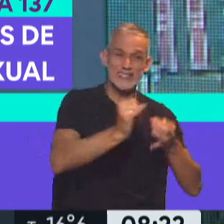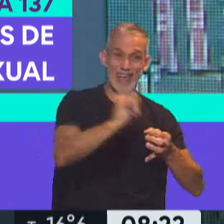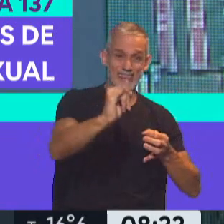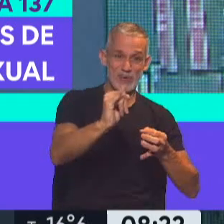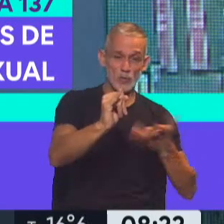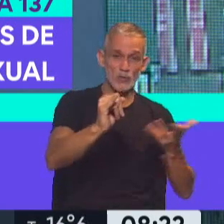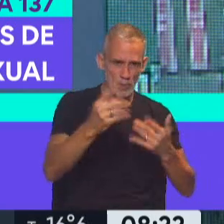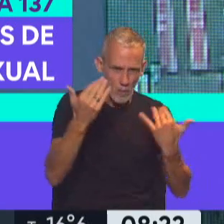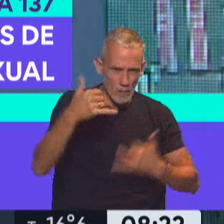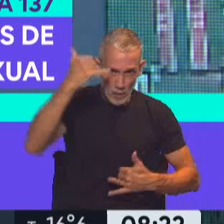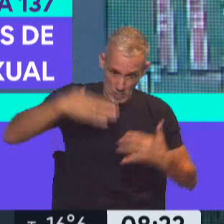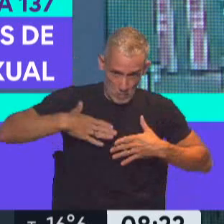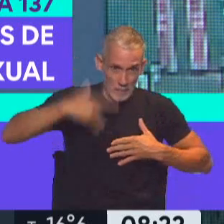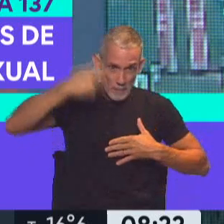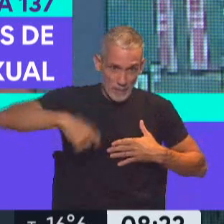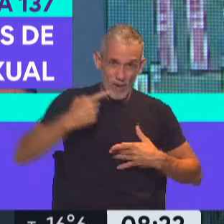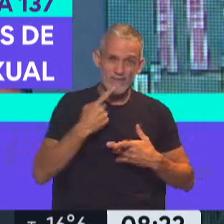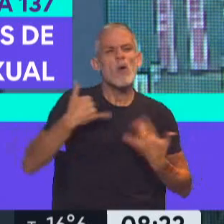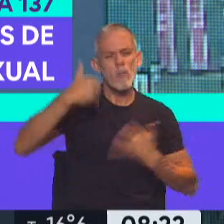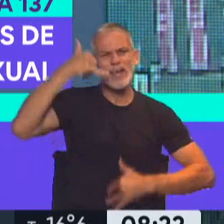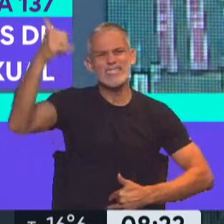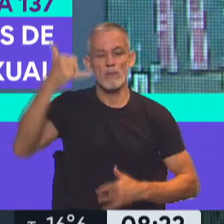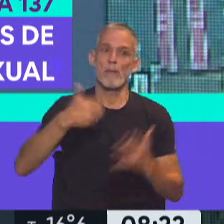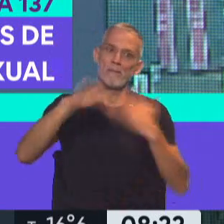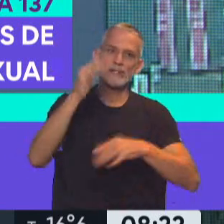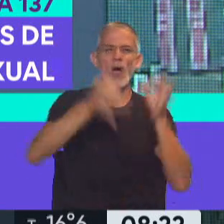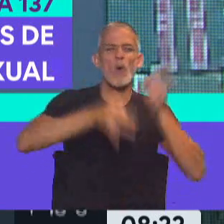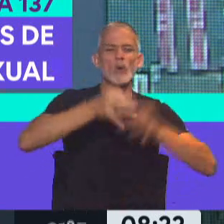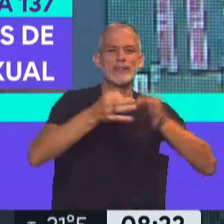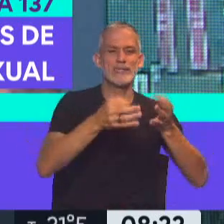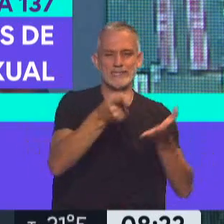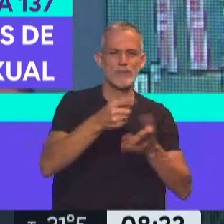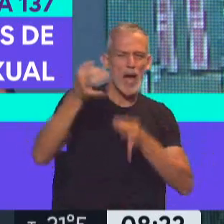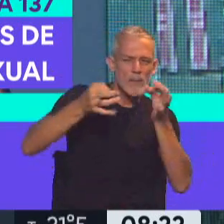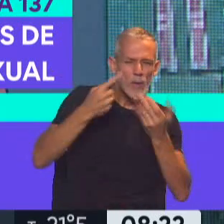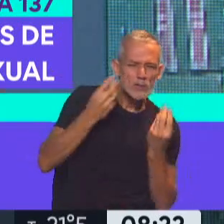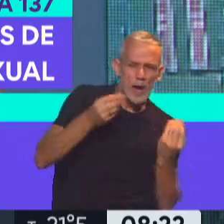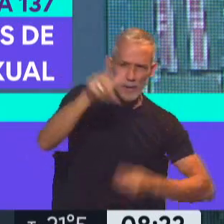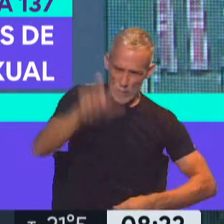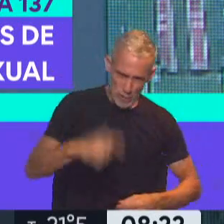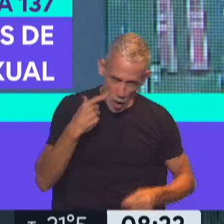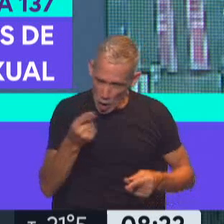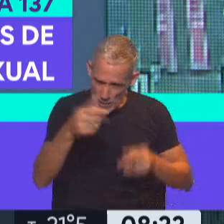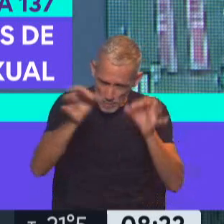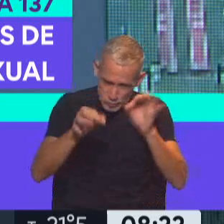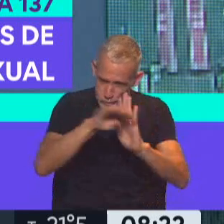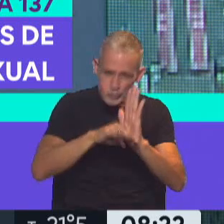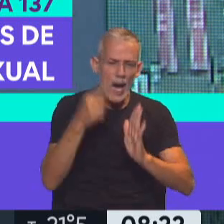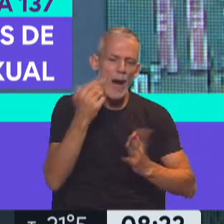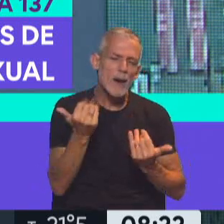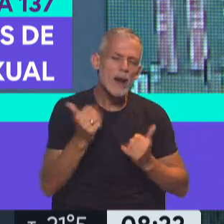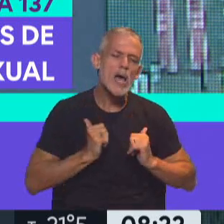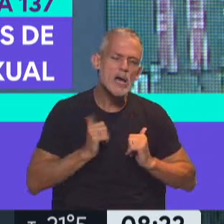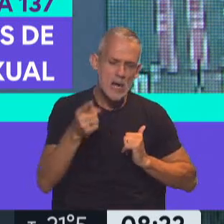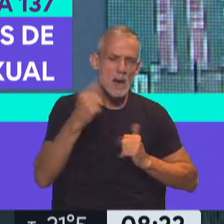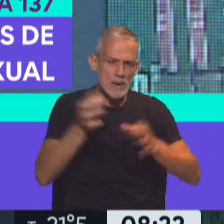pueden llamar varones voluntariamente, pero la mayoría son derivados por la justicia, donde se hace una evaluación de riesgo, unas primeras escuchas para